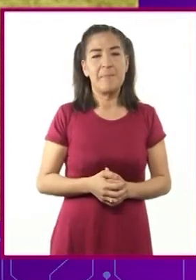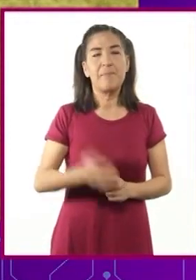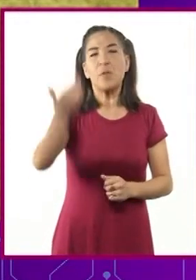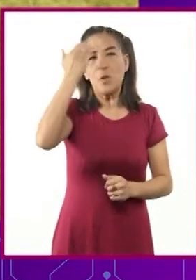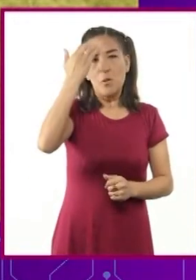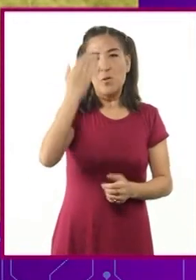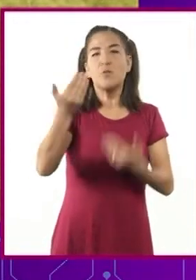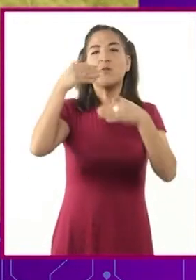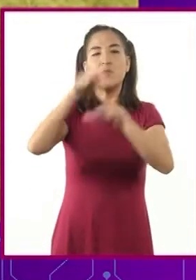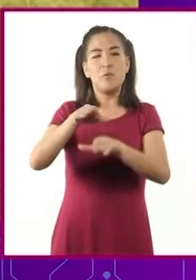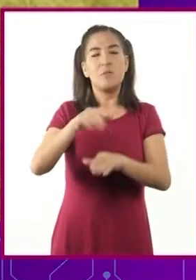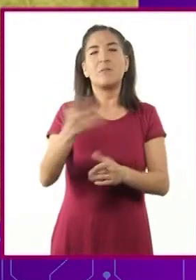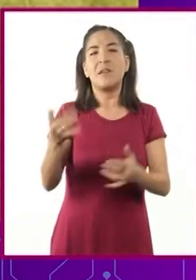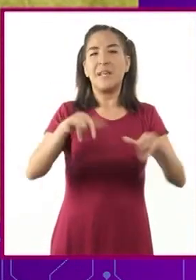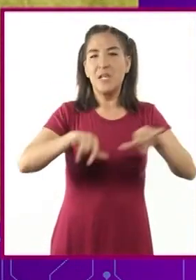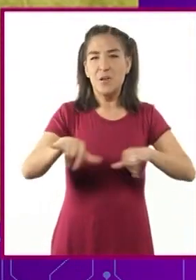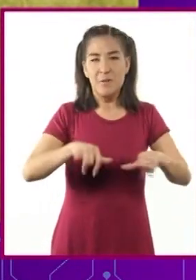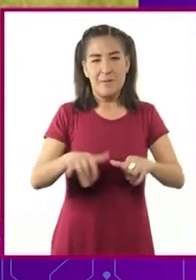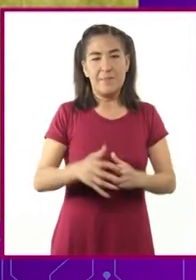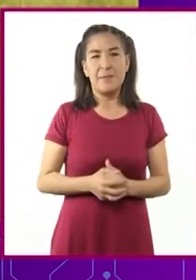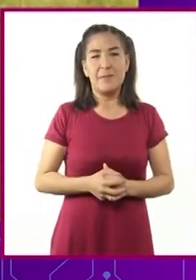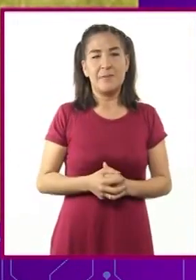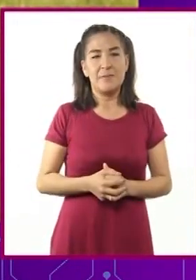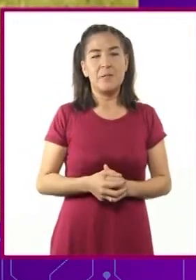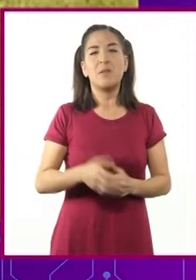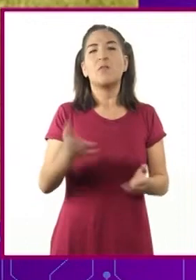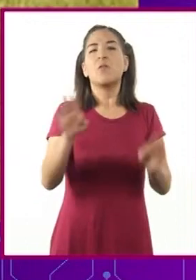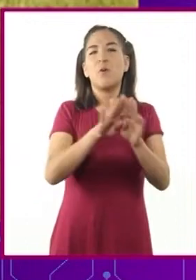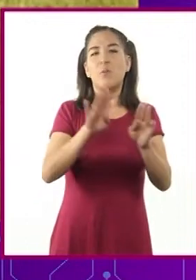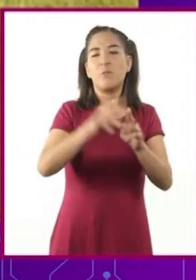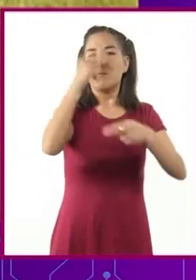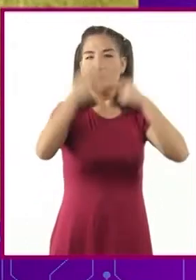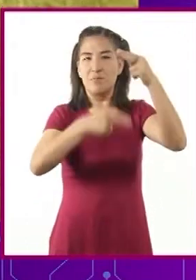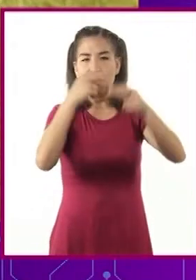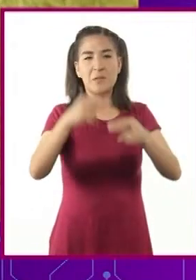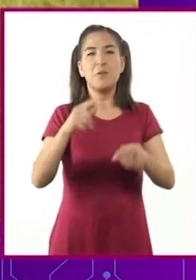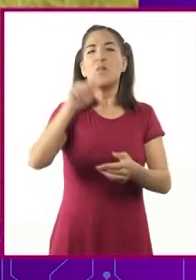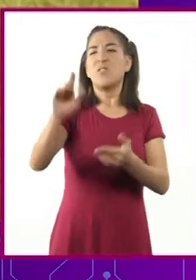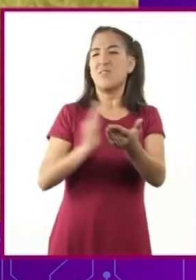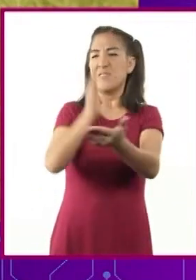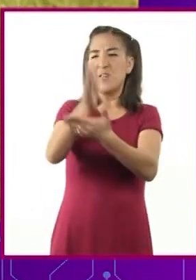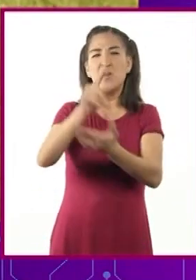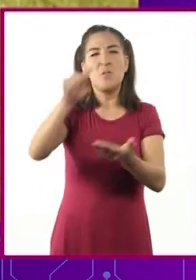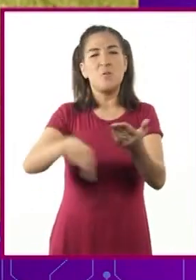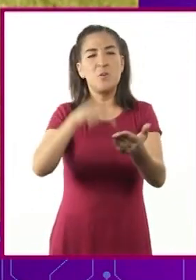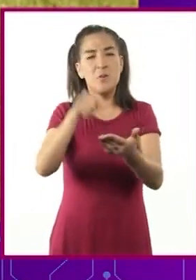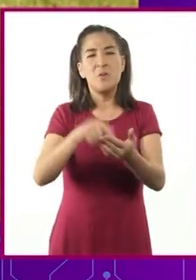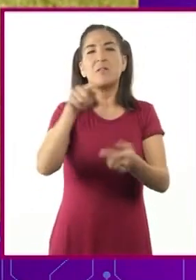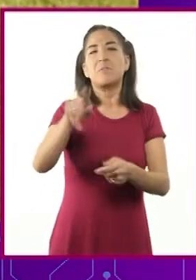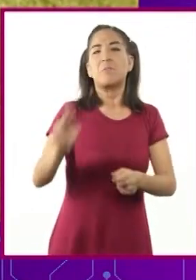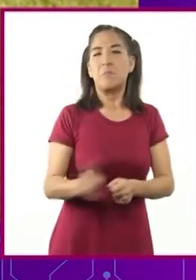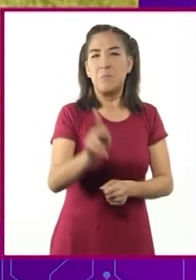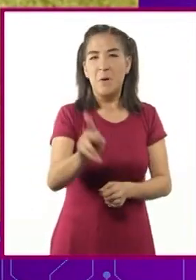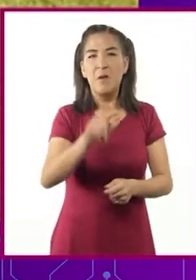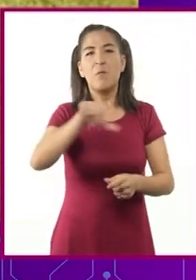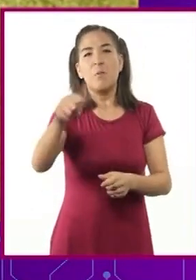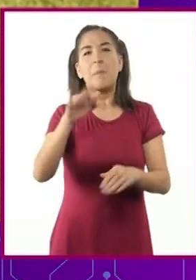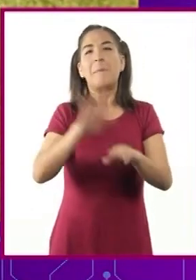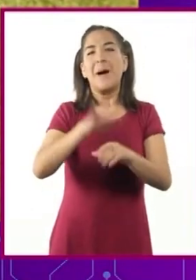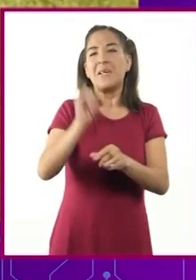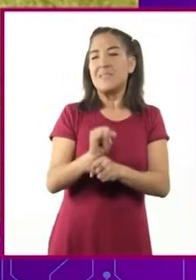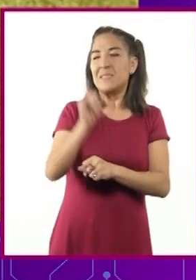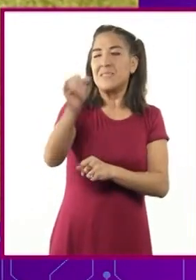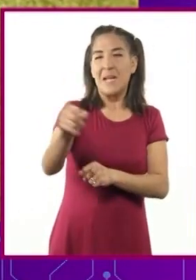conocer acerca de geografía, tipos de climas, irse a espacios rurales un poquito